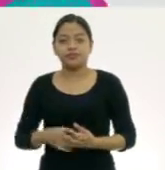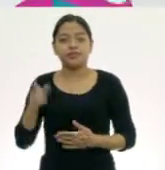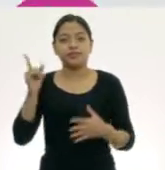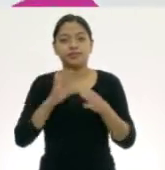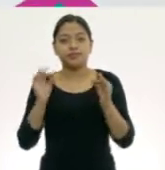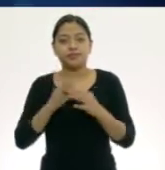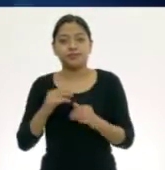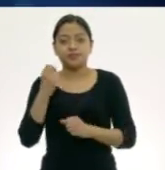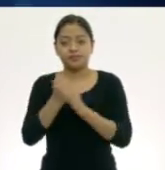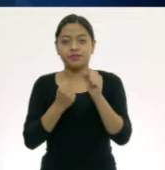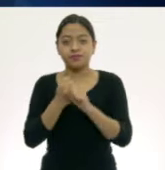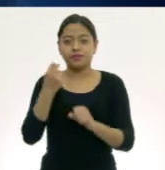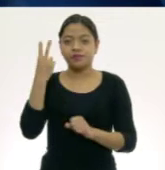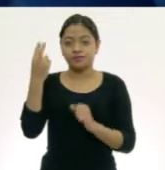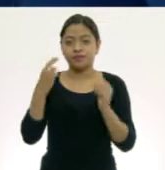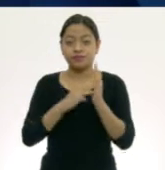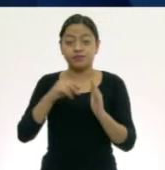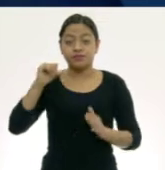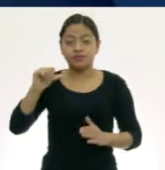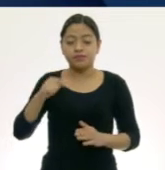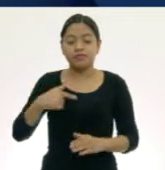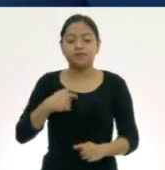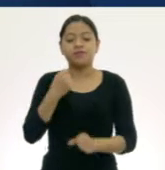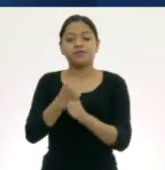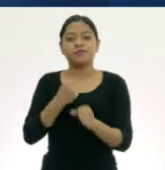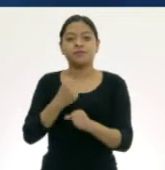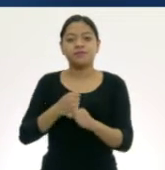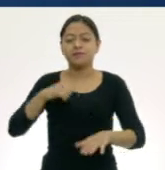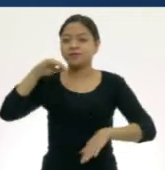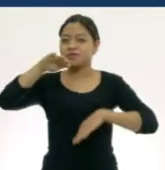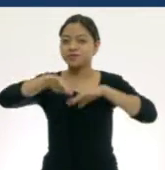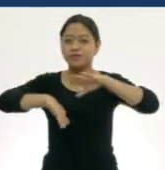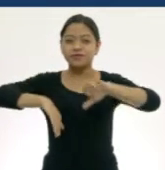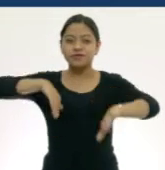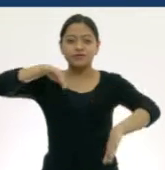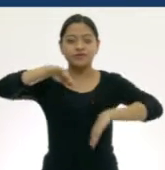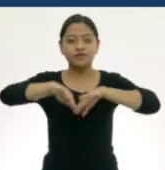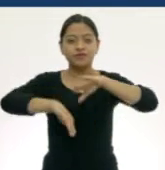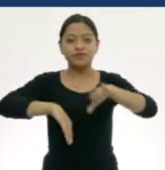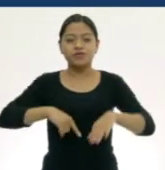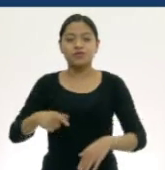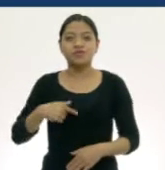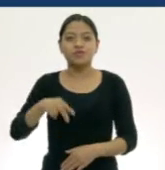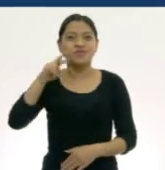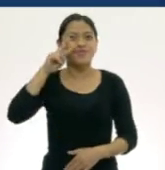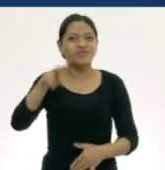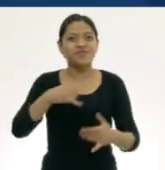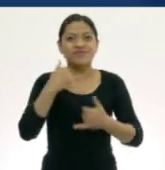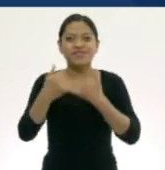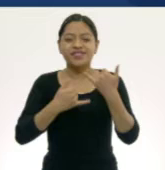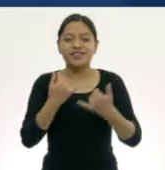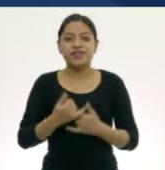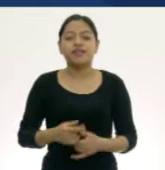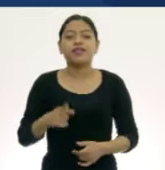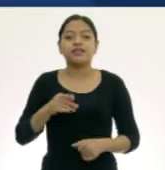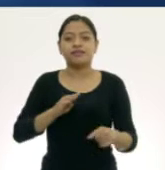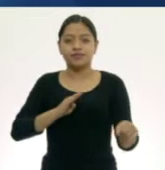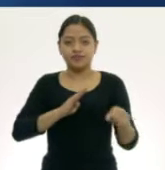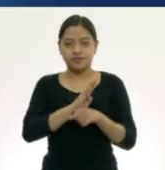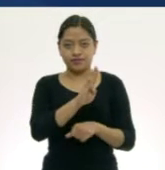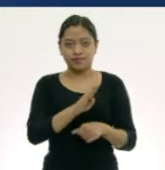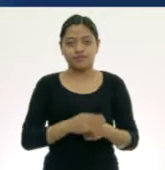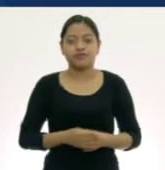Dice, en el año 2016 comencé a practicar natación, después de ver las Olimpiadas que se celebraron en Río de Janeiro.